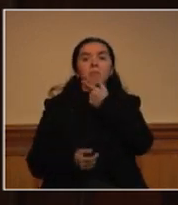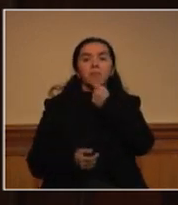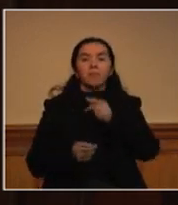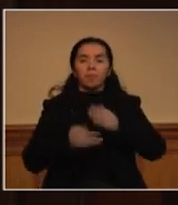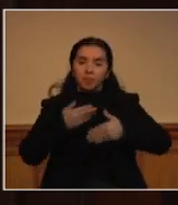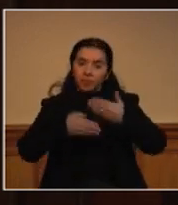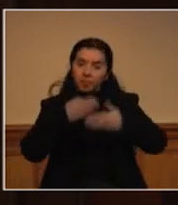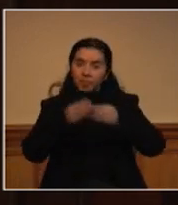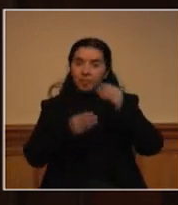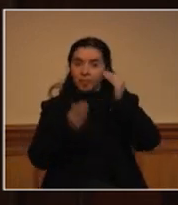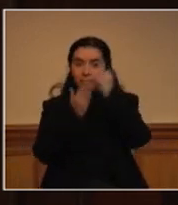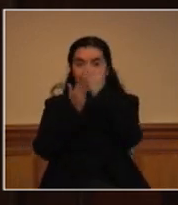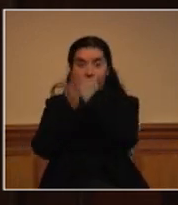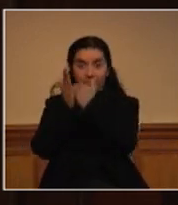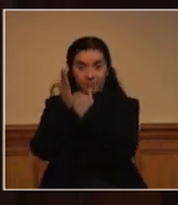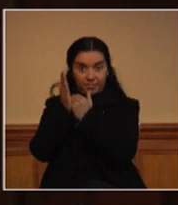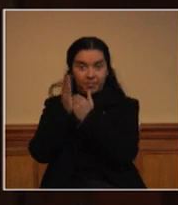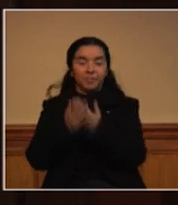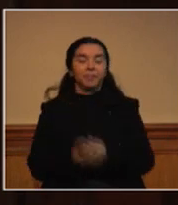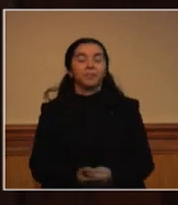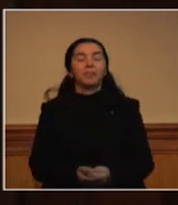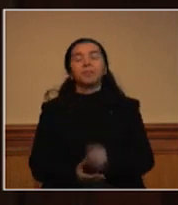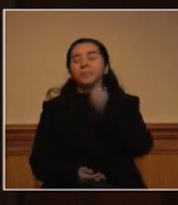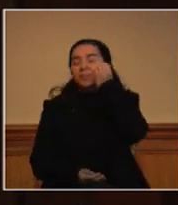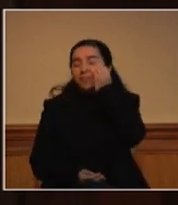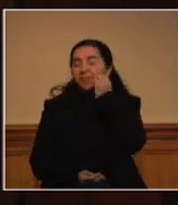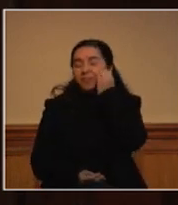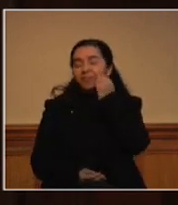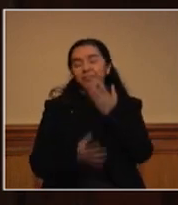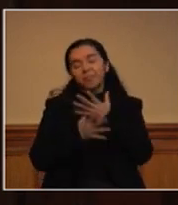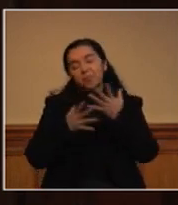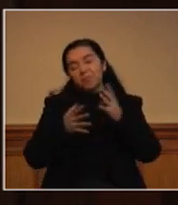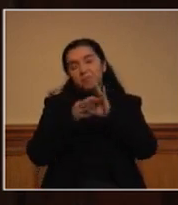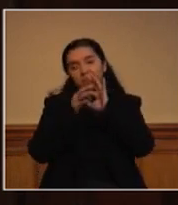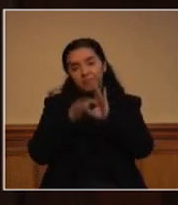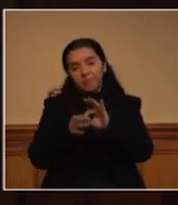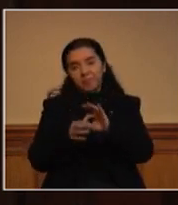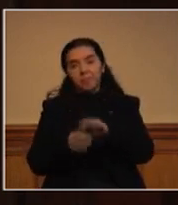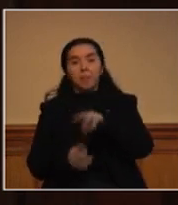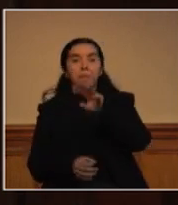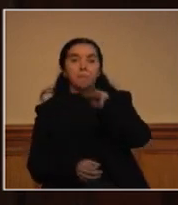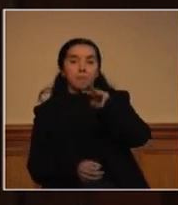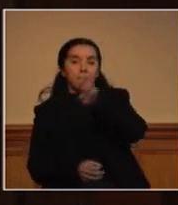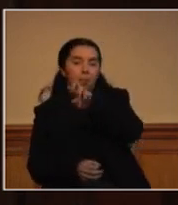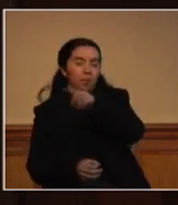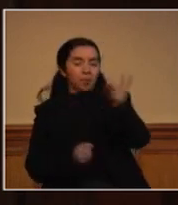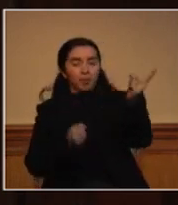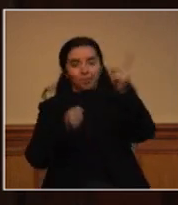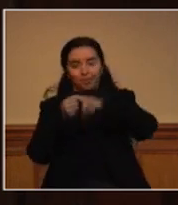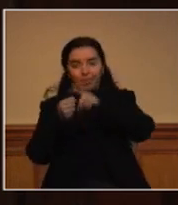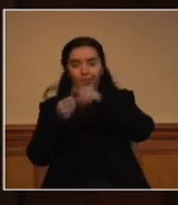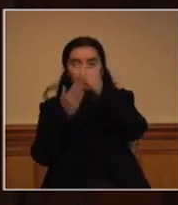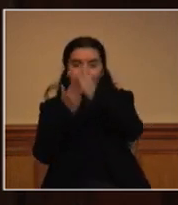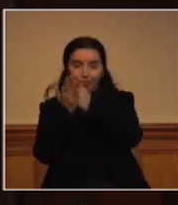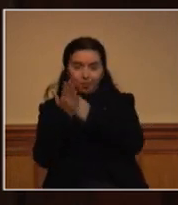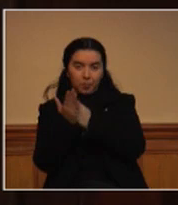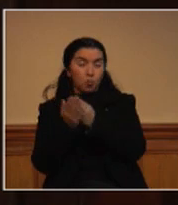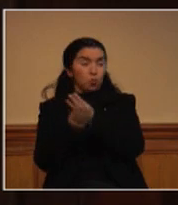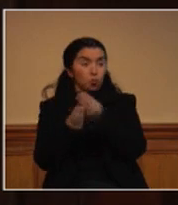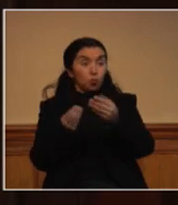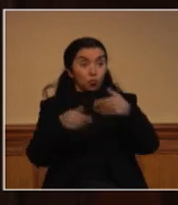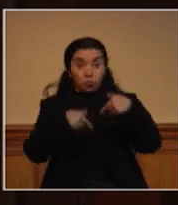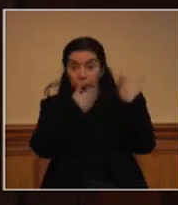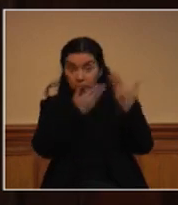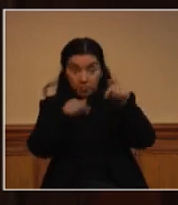proyecto. Con mucho cariño, también queremos dar las gracias a todos los padres que han participado en el proyecto. Muchos de ellos